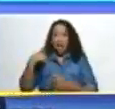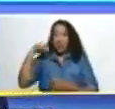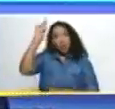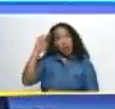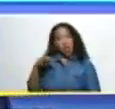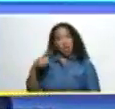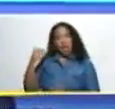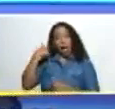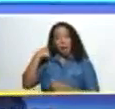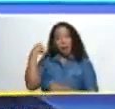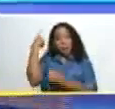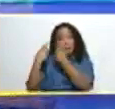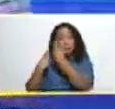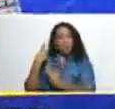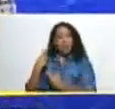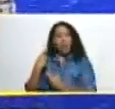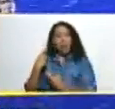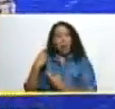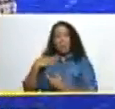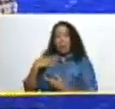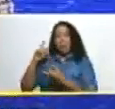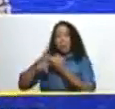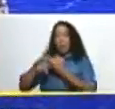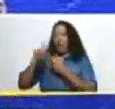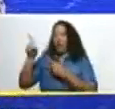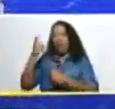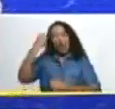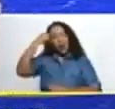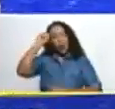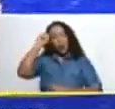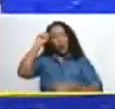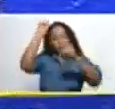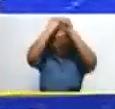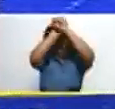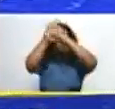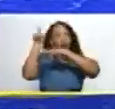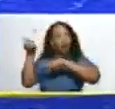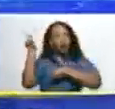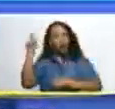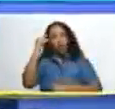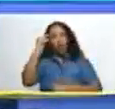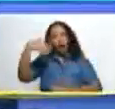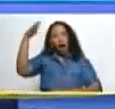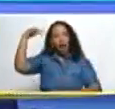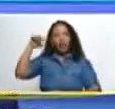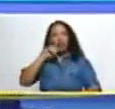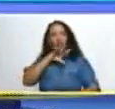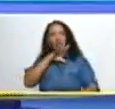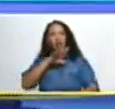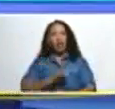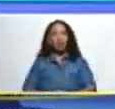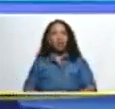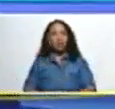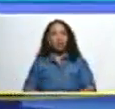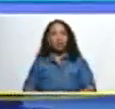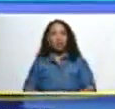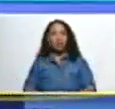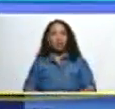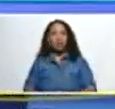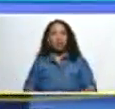días. Silvia, claro. ¿Pero qué recuerdas de La Vega? ¿Qué recuerdas de ahí, de tus días como detective